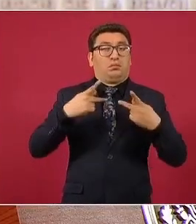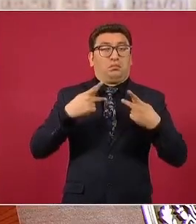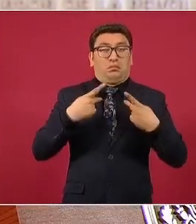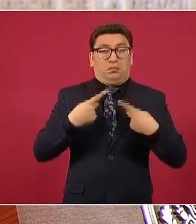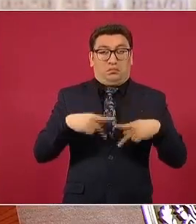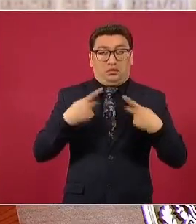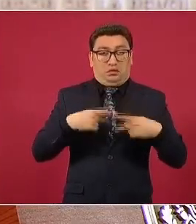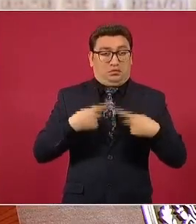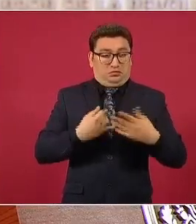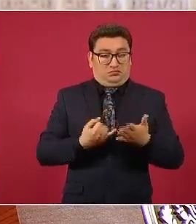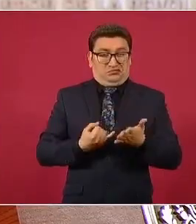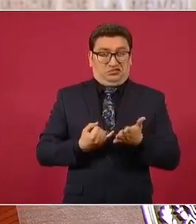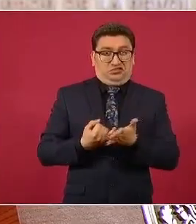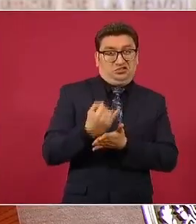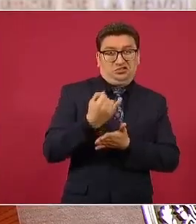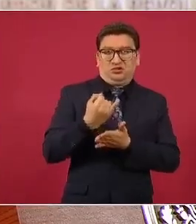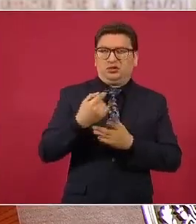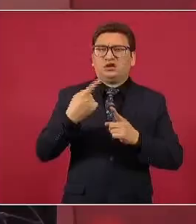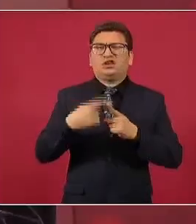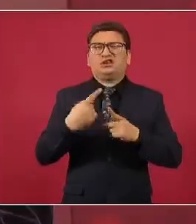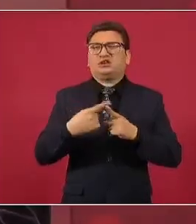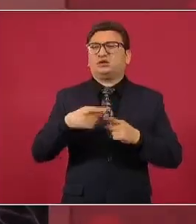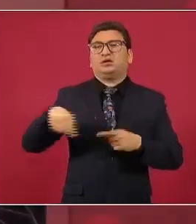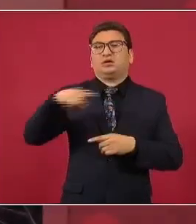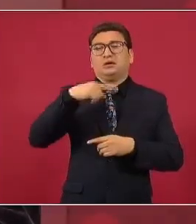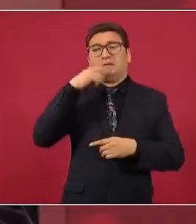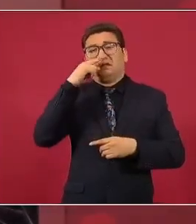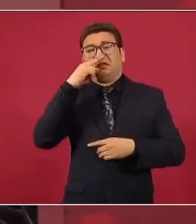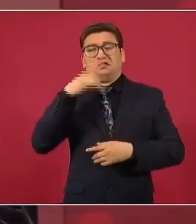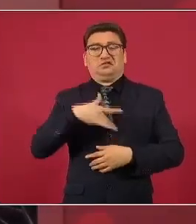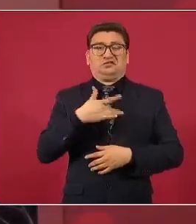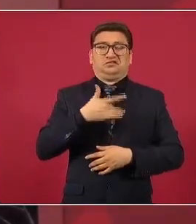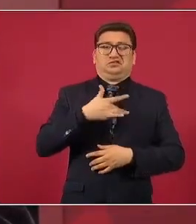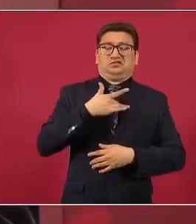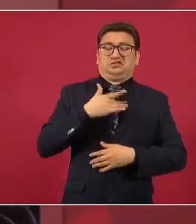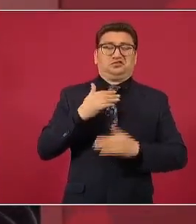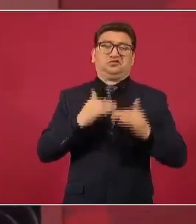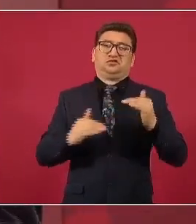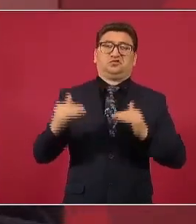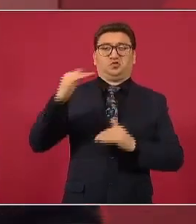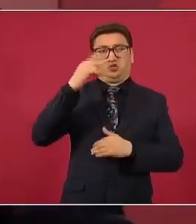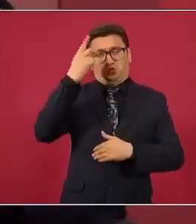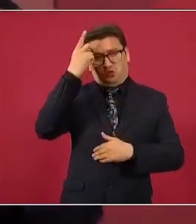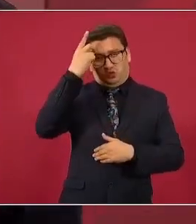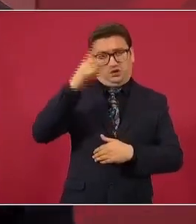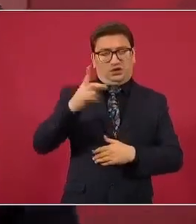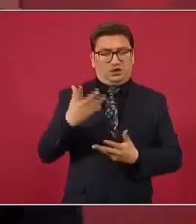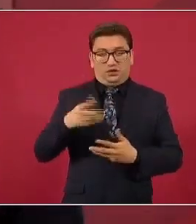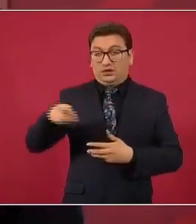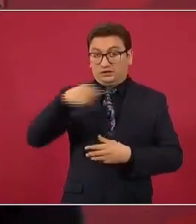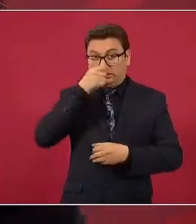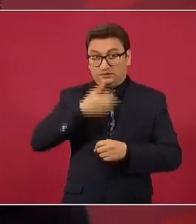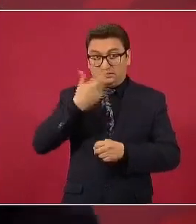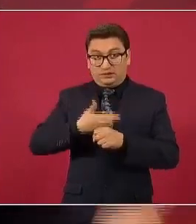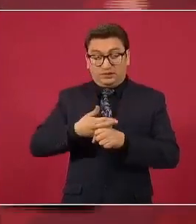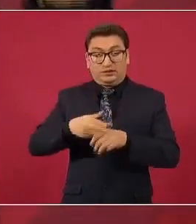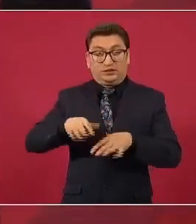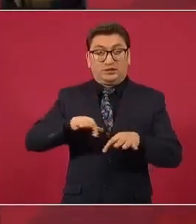secuestrados por los que se sentían dueños de México. La Secretaría del Trabajo